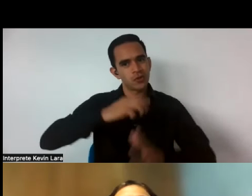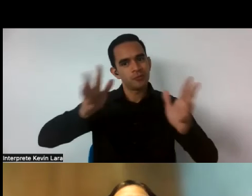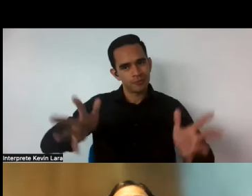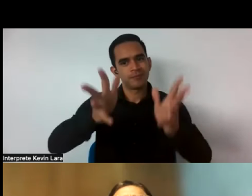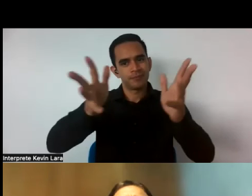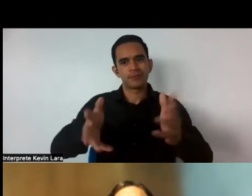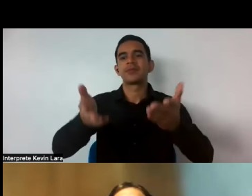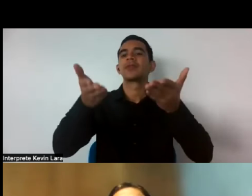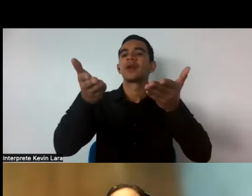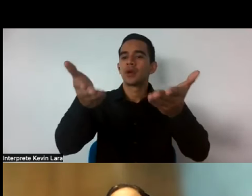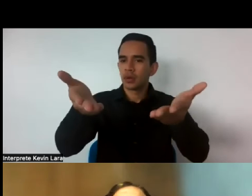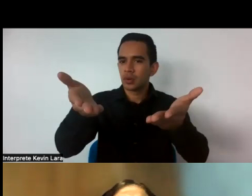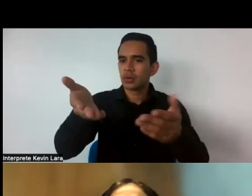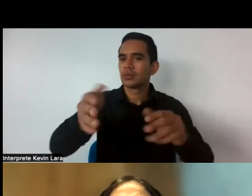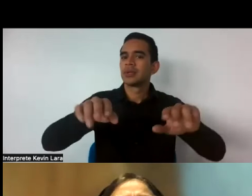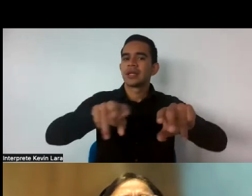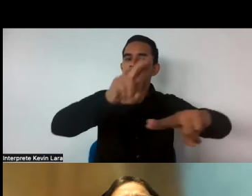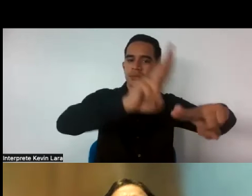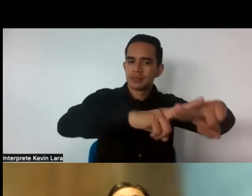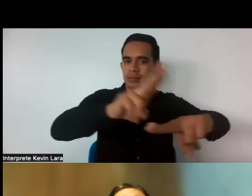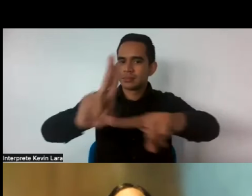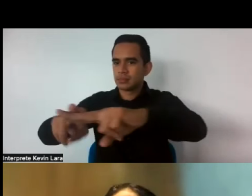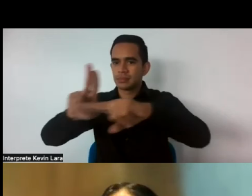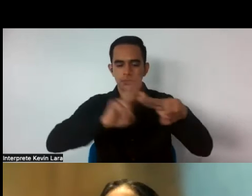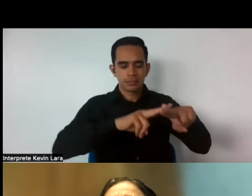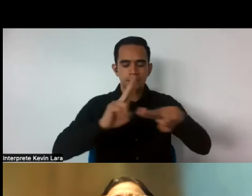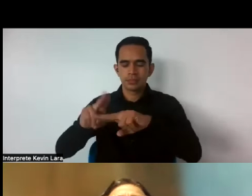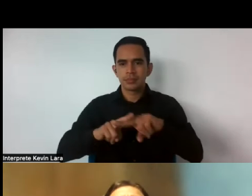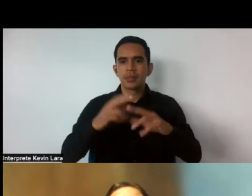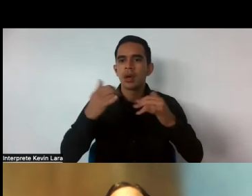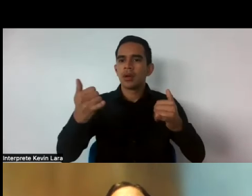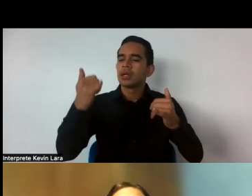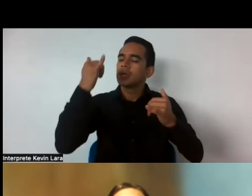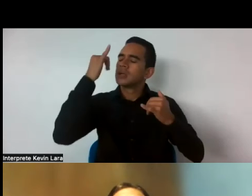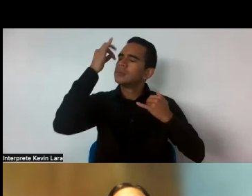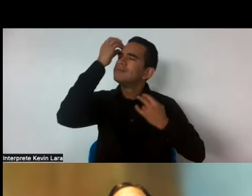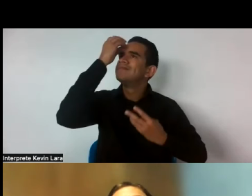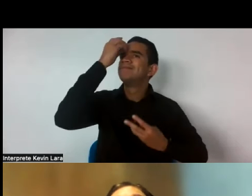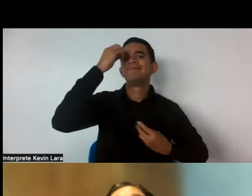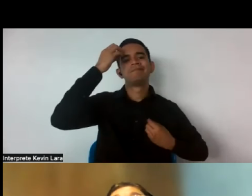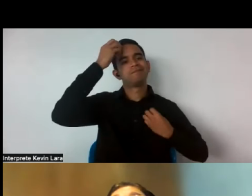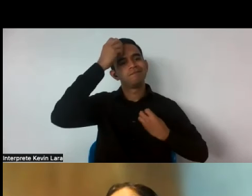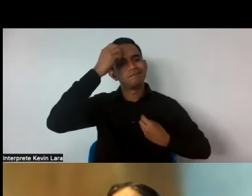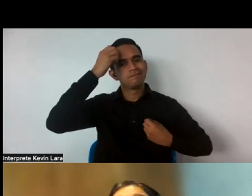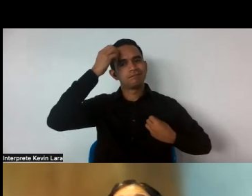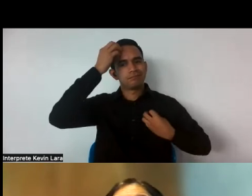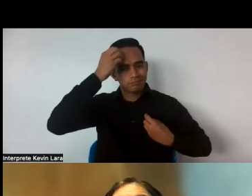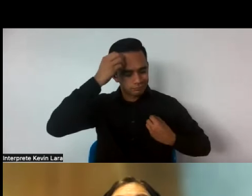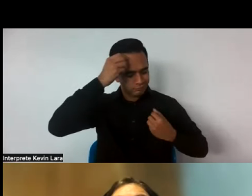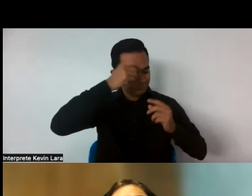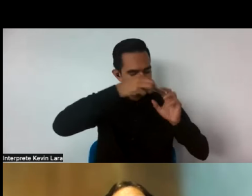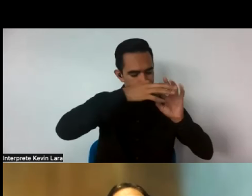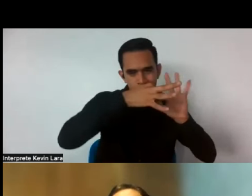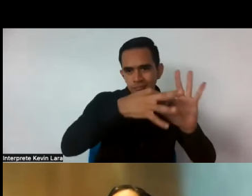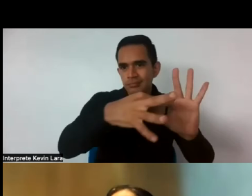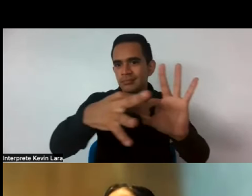conversando. Vamos a estar conectándonos, reflexionando juntos, vamos a estar disfrutando de